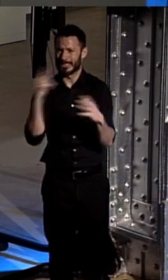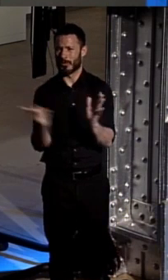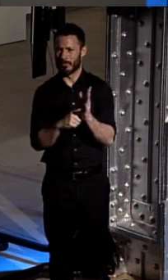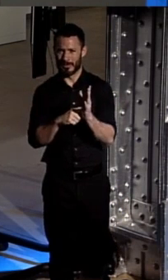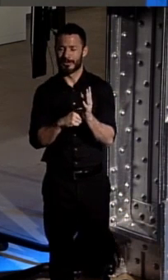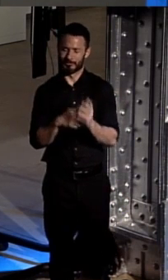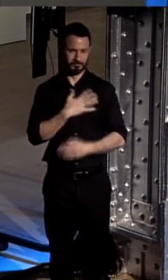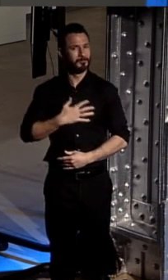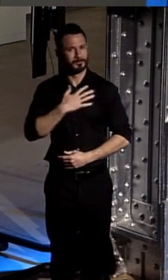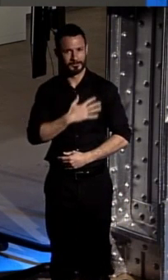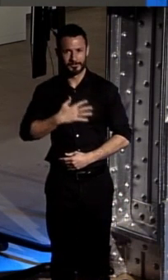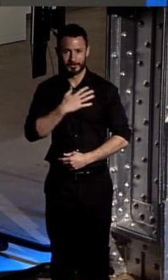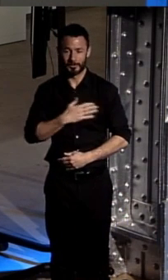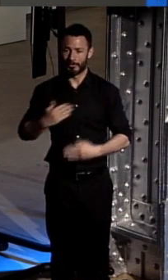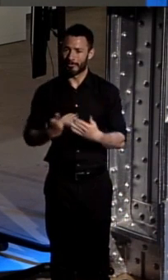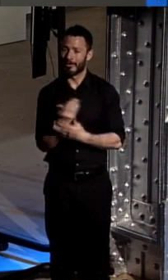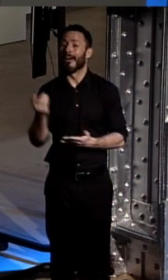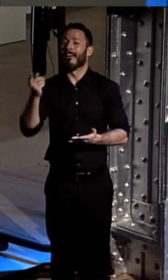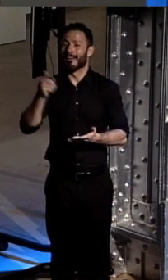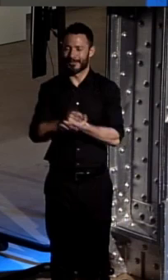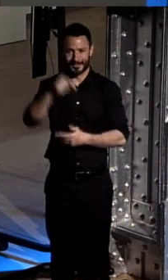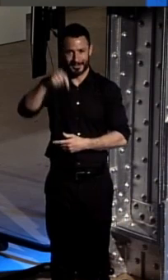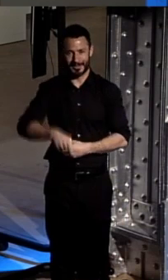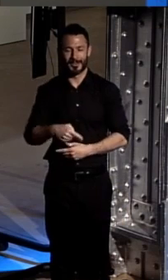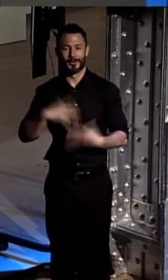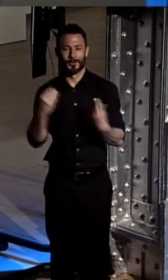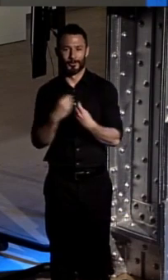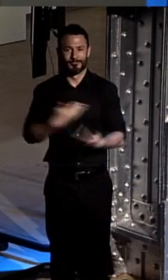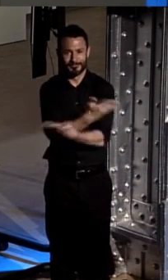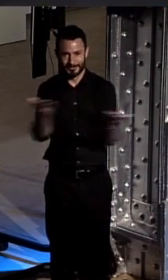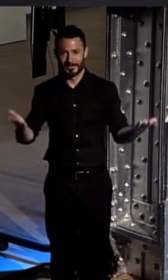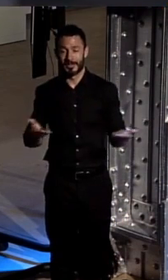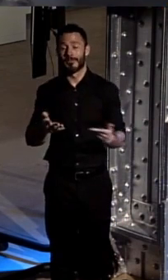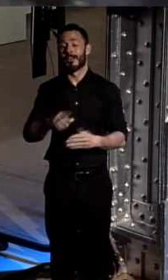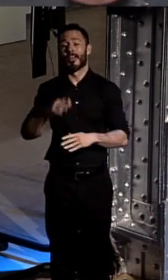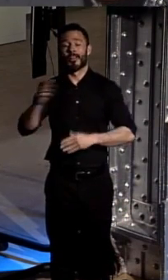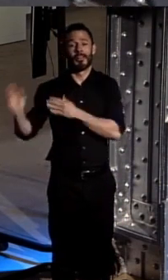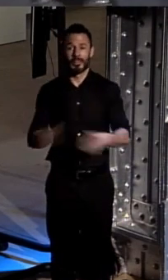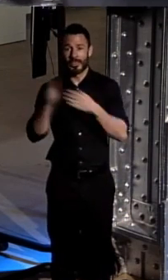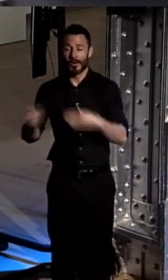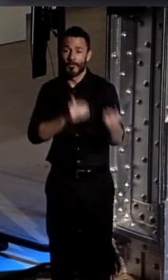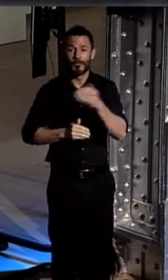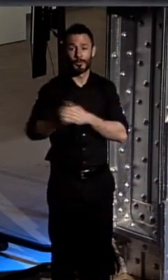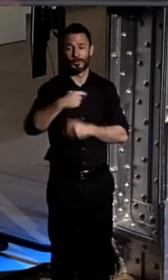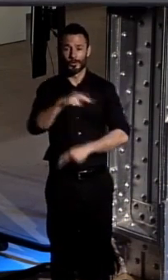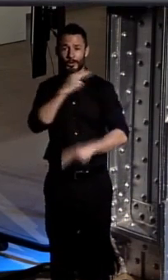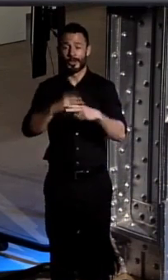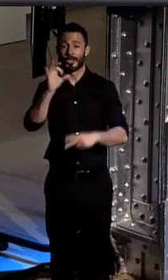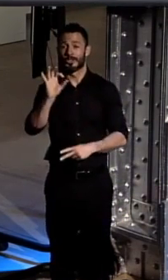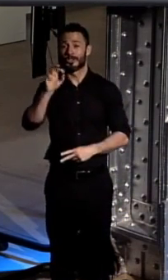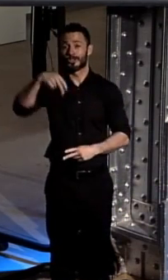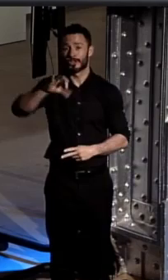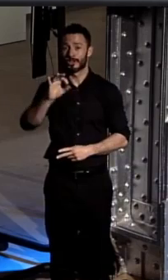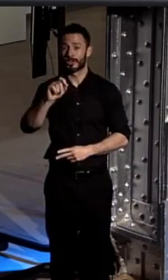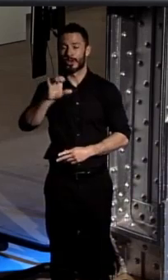nos da gusto estar un día más con todos ustedes en este ciclo de El futuro por venir. Mi nombre es Sonsoles Onega, les voy a acompañar durante